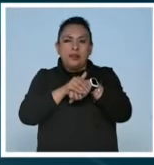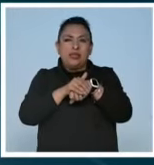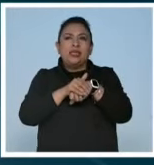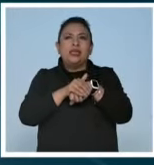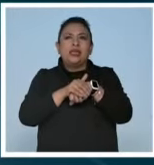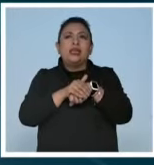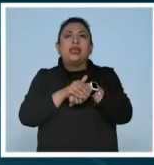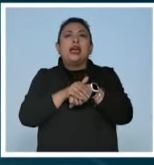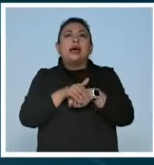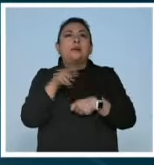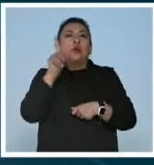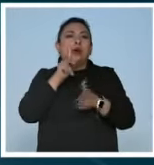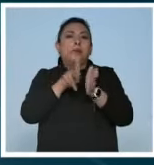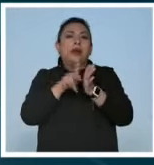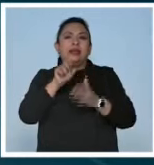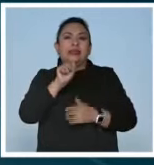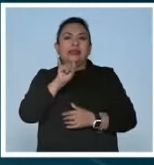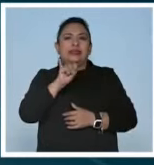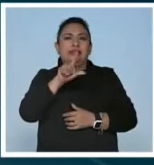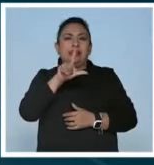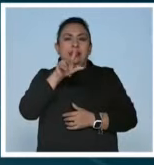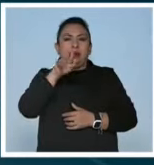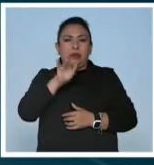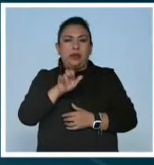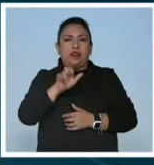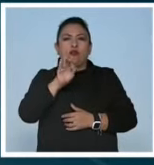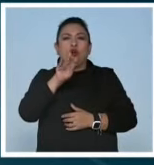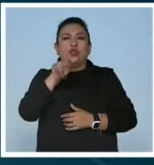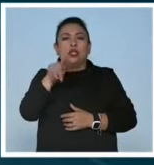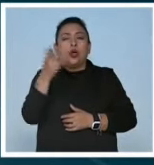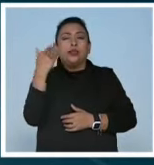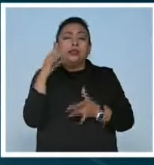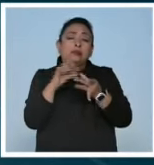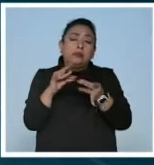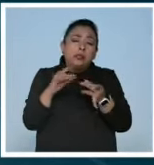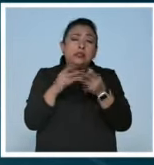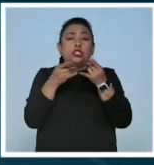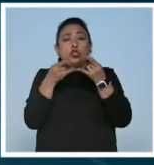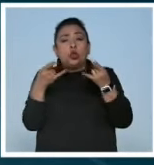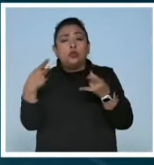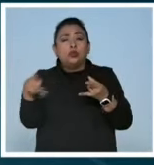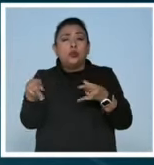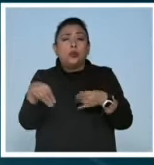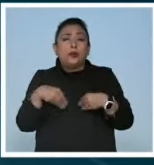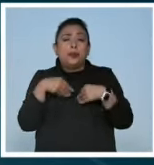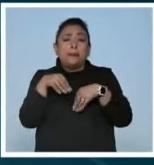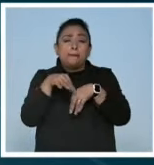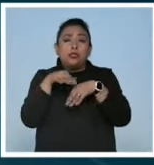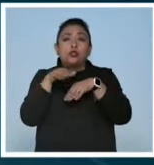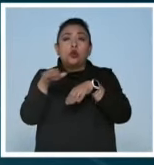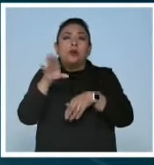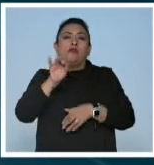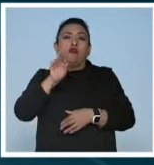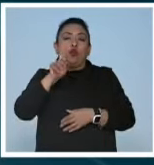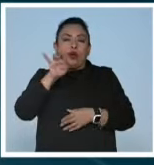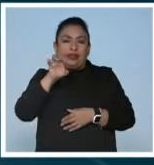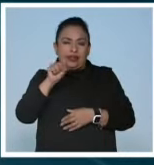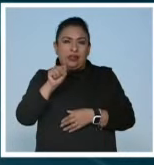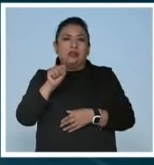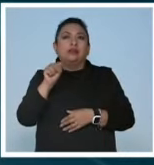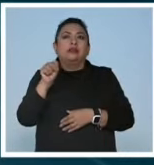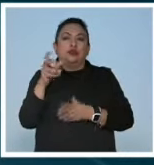amiga de Canal 22, la periodista Silvia Fuentes. Tú en ese momento relataste anécdotas muy diversas sobre el maestro Fuentes,